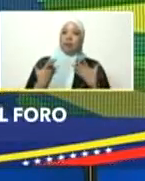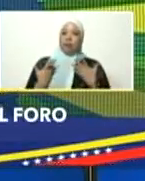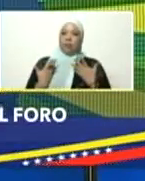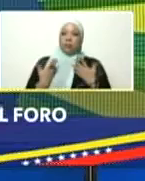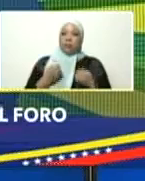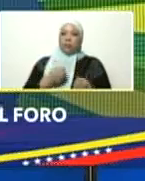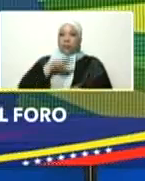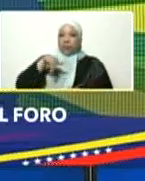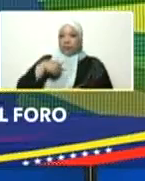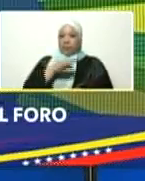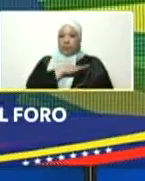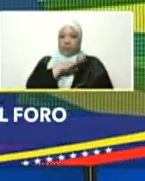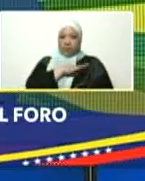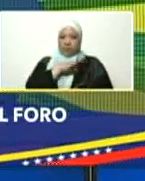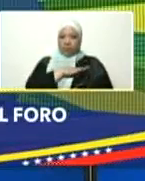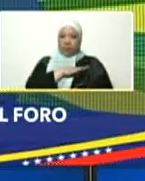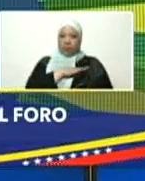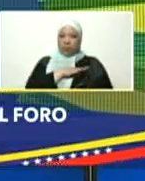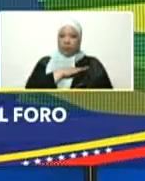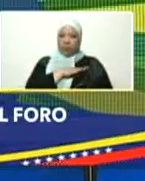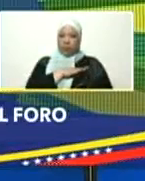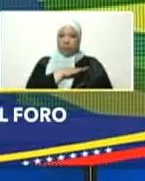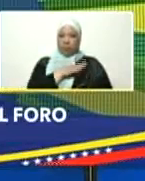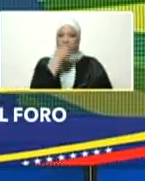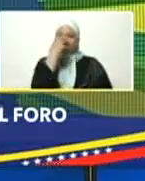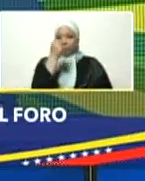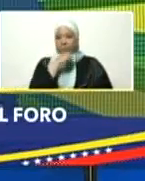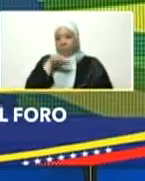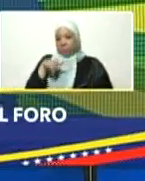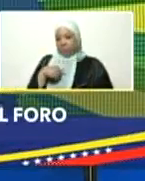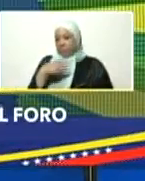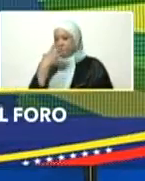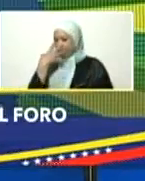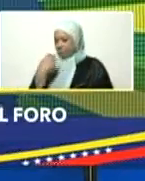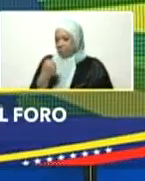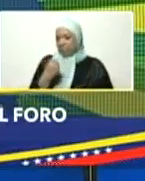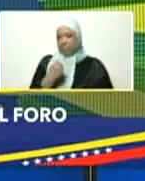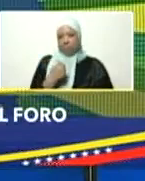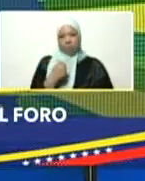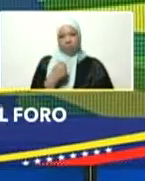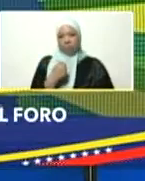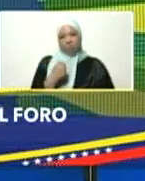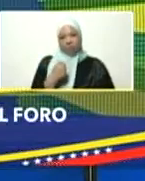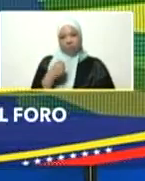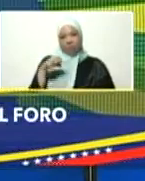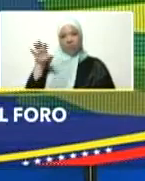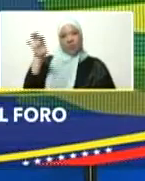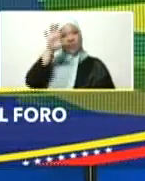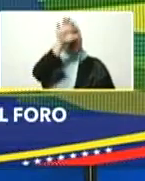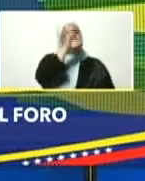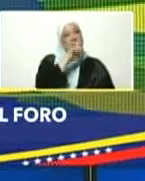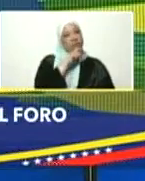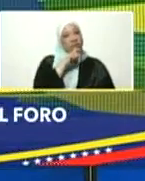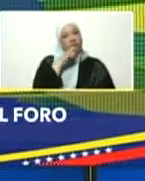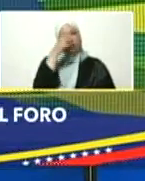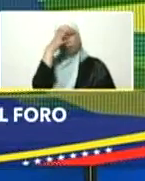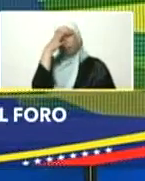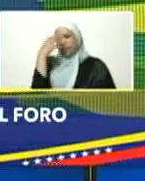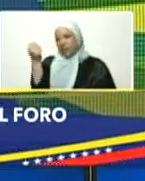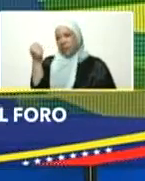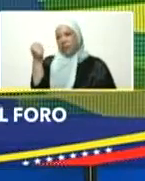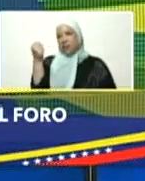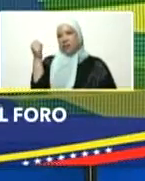tan nuestro, pues, que solo lo podemos entender nosotros. No nos pueden entender desde afuera, desde otras